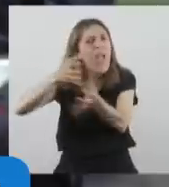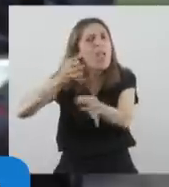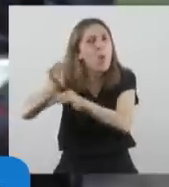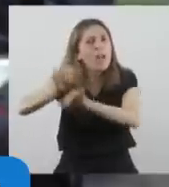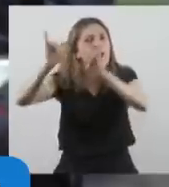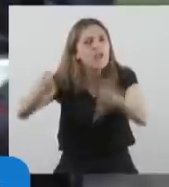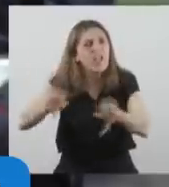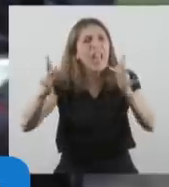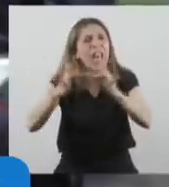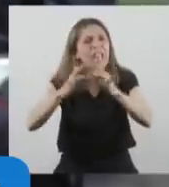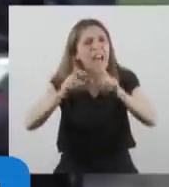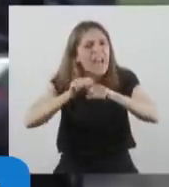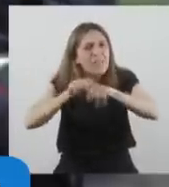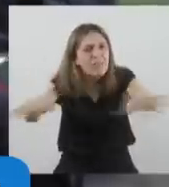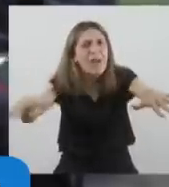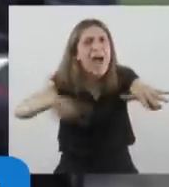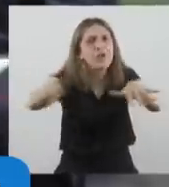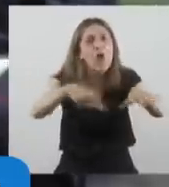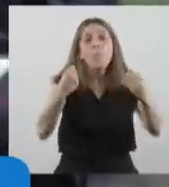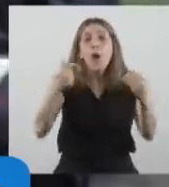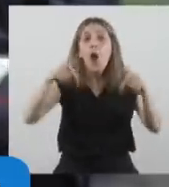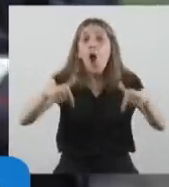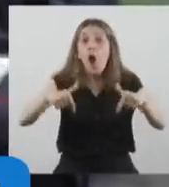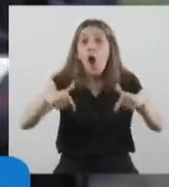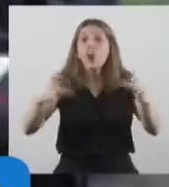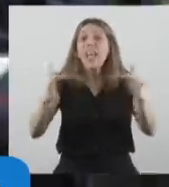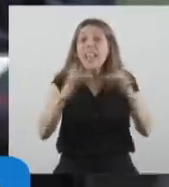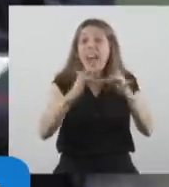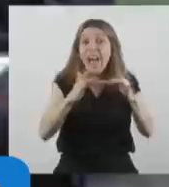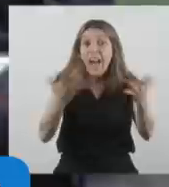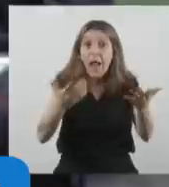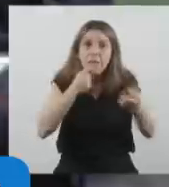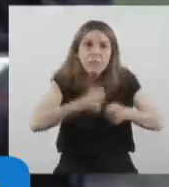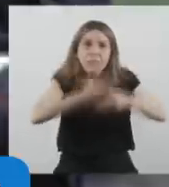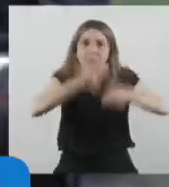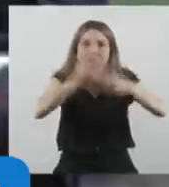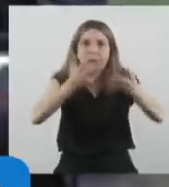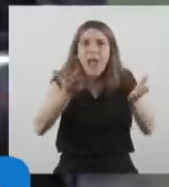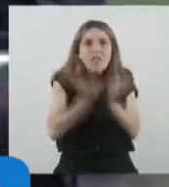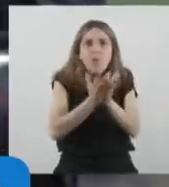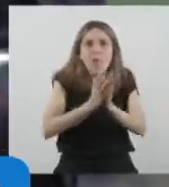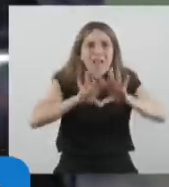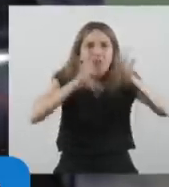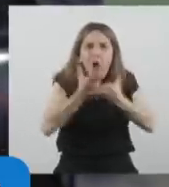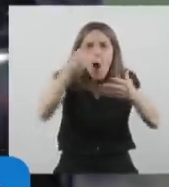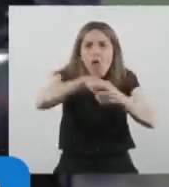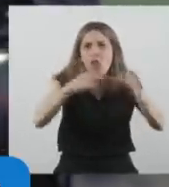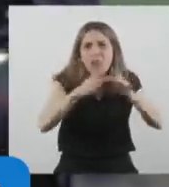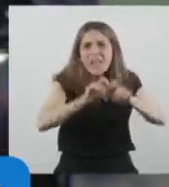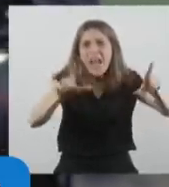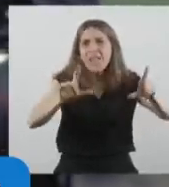necesaria porque hoy internet es lo que fue la biblioteca en el siglo 19 o en el siglo 20